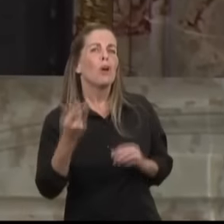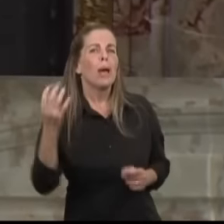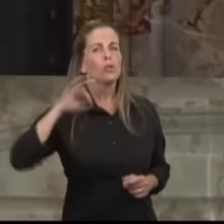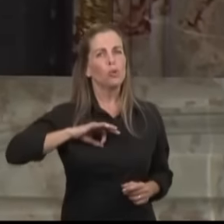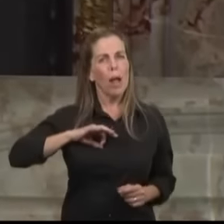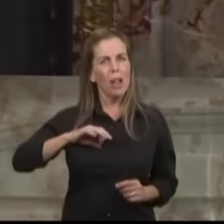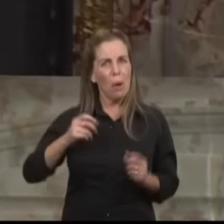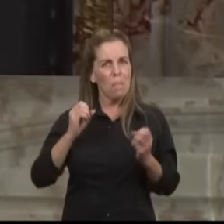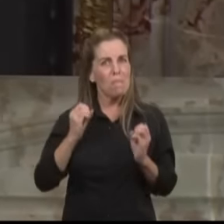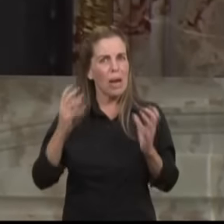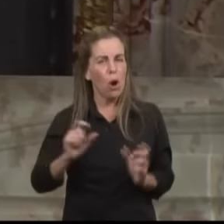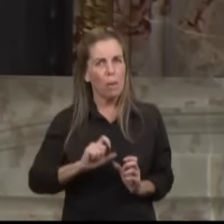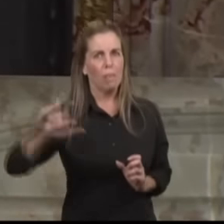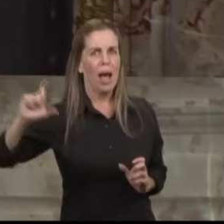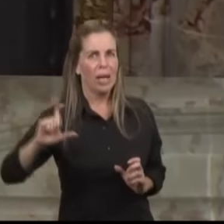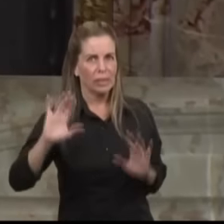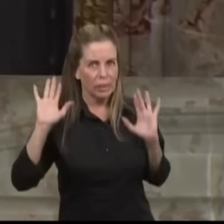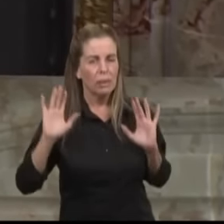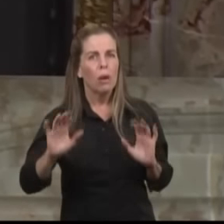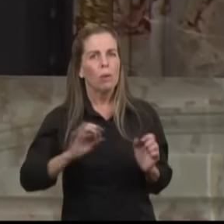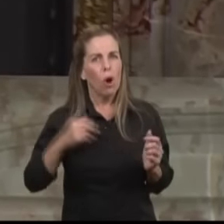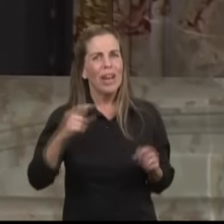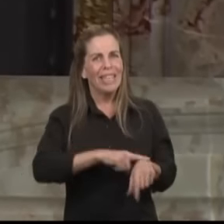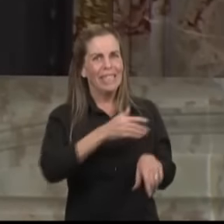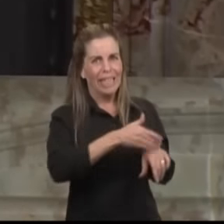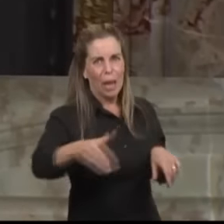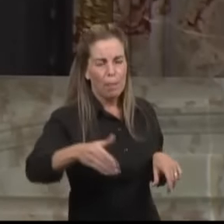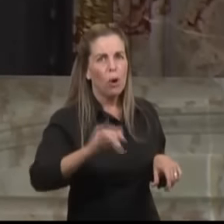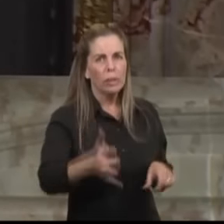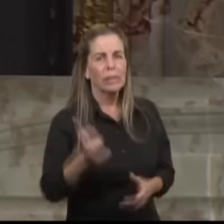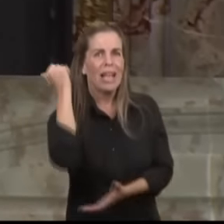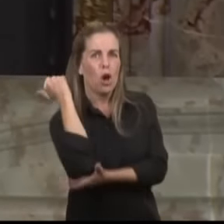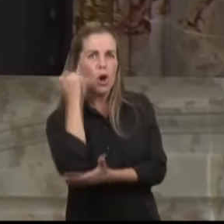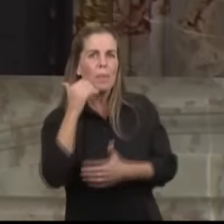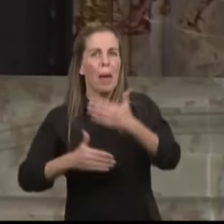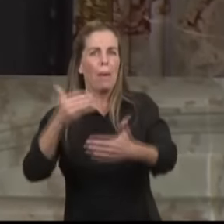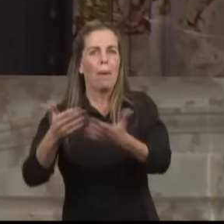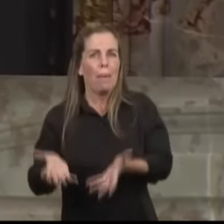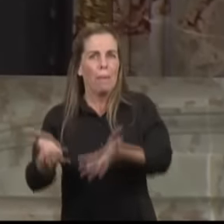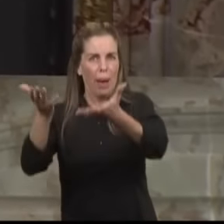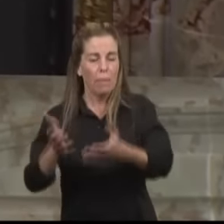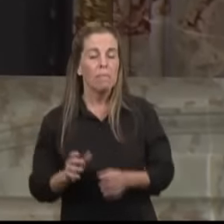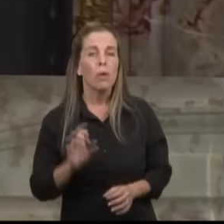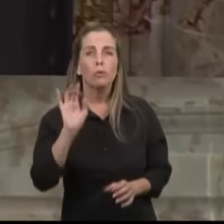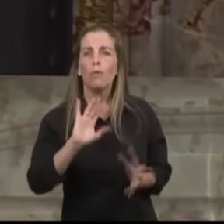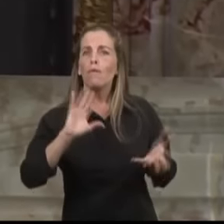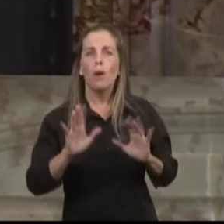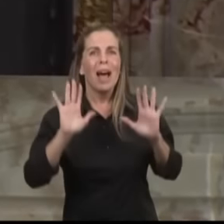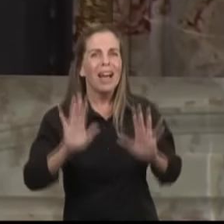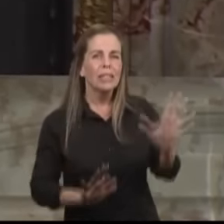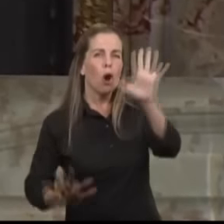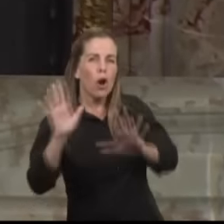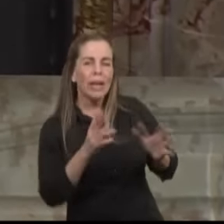forma sostenida a lo largo del tiempo es con crecimiento económico genuino. Y la única manera de crecer es con orden fiscal